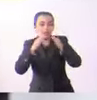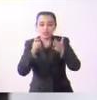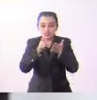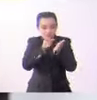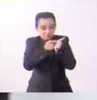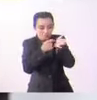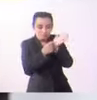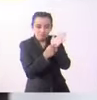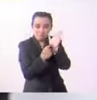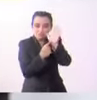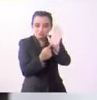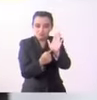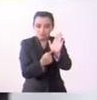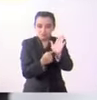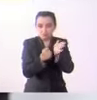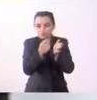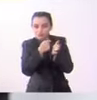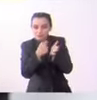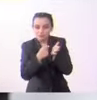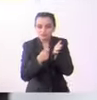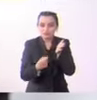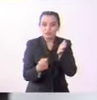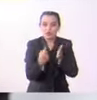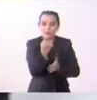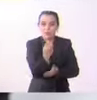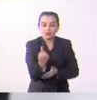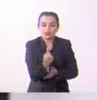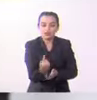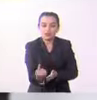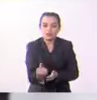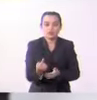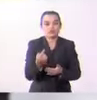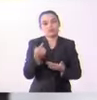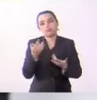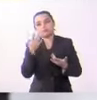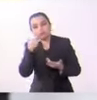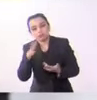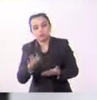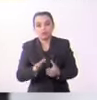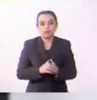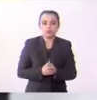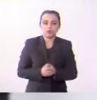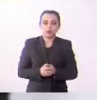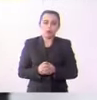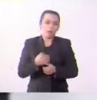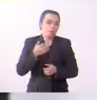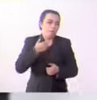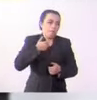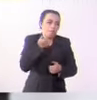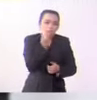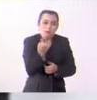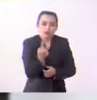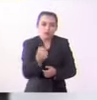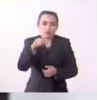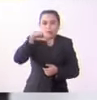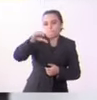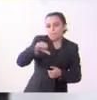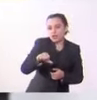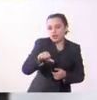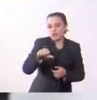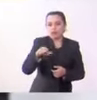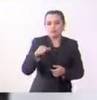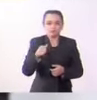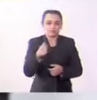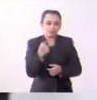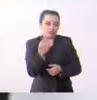virtudes, personajes que representan defectos como el personaje malo, el personaje que infringe daño a